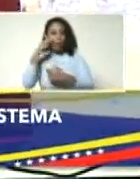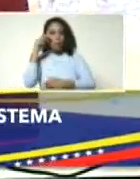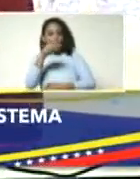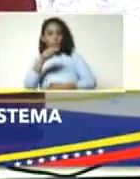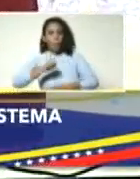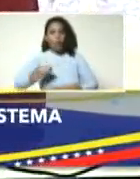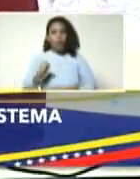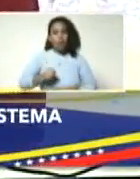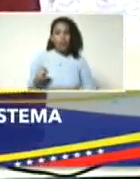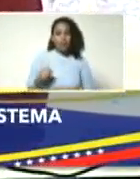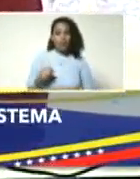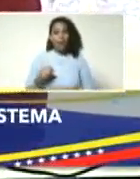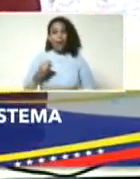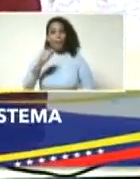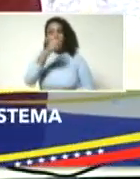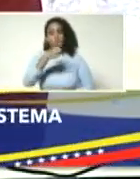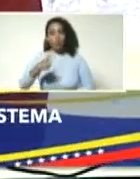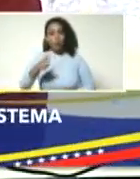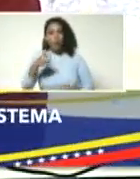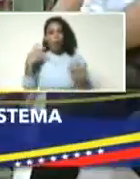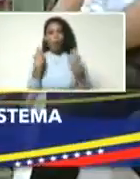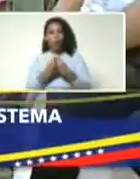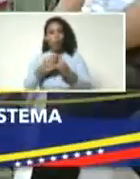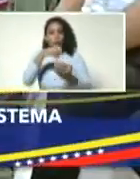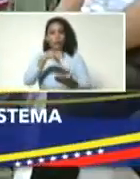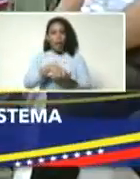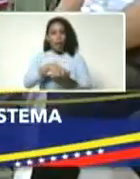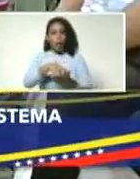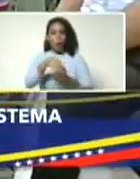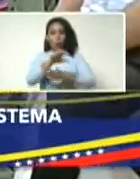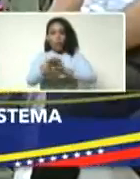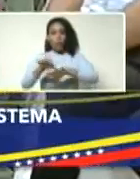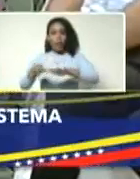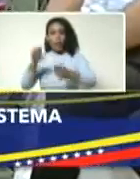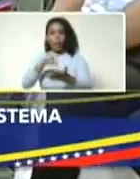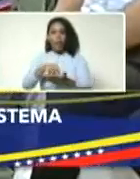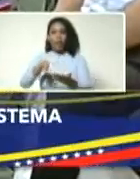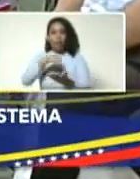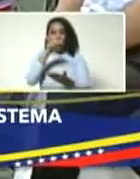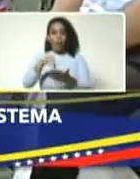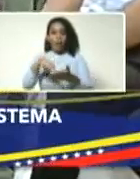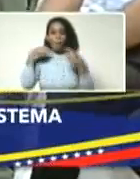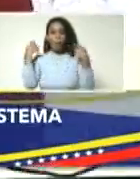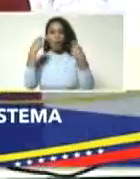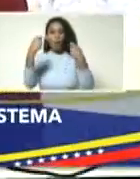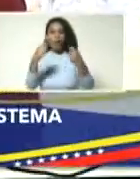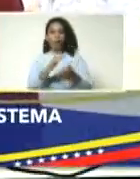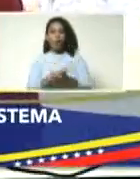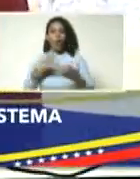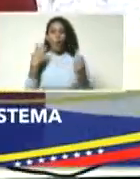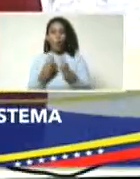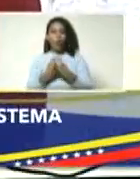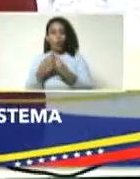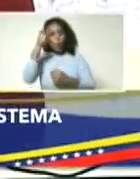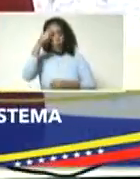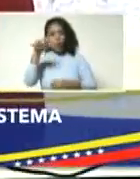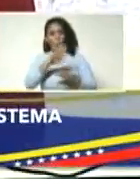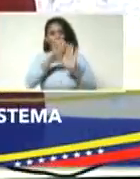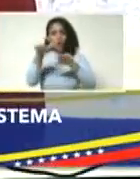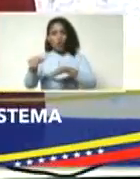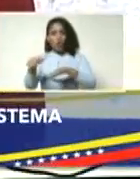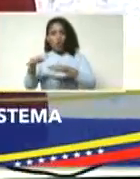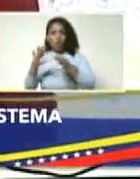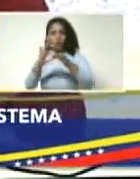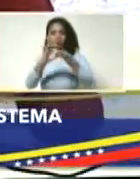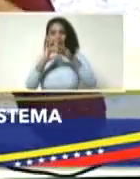nuestra milicia, junto a nuestro Estado municipal, estadal, nacional, popular, junto a nuestro pueblo,